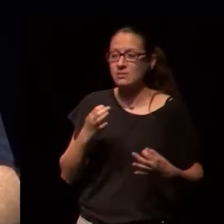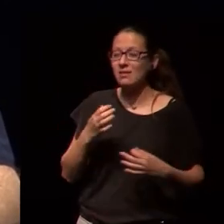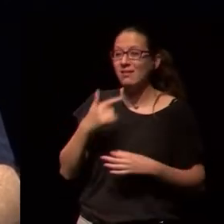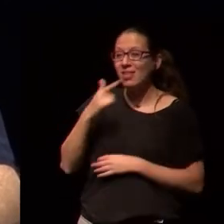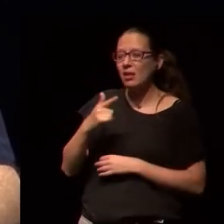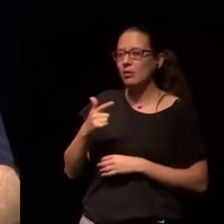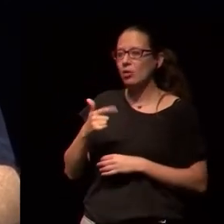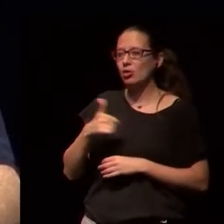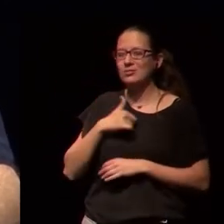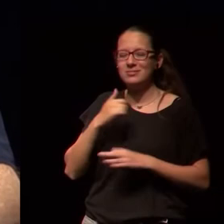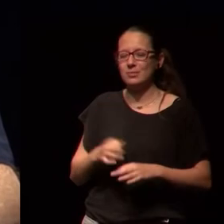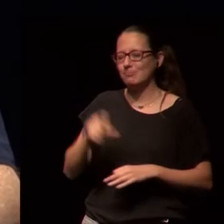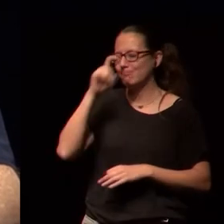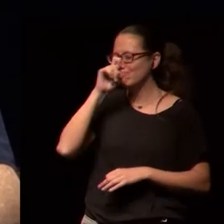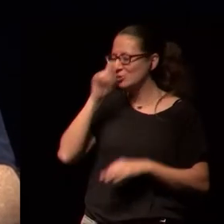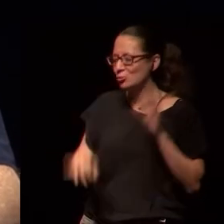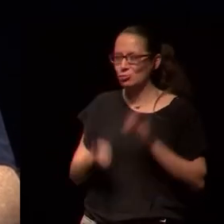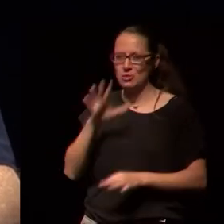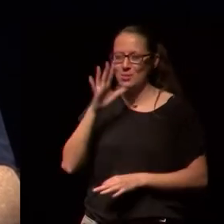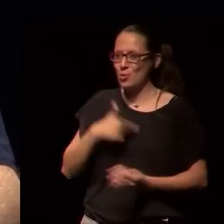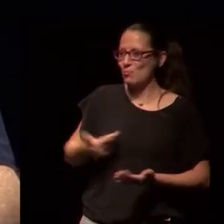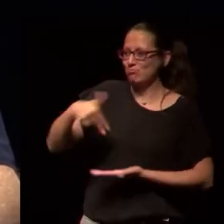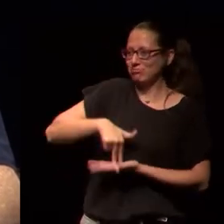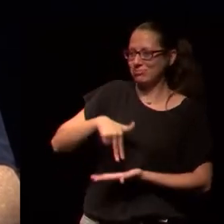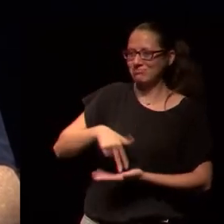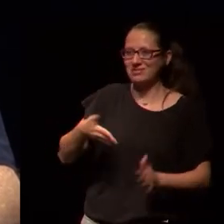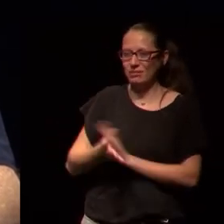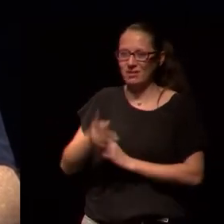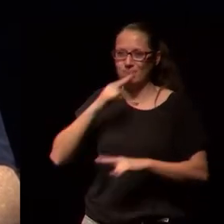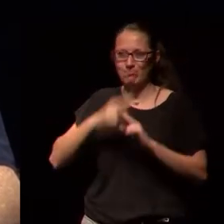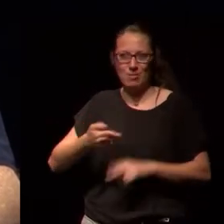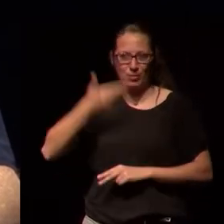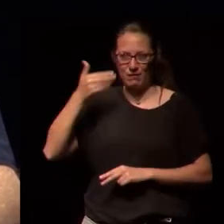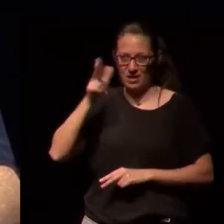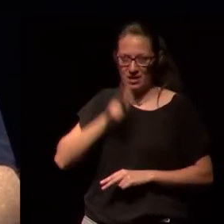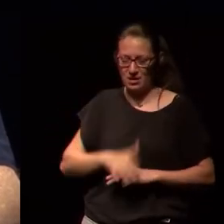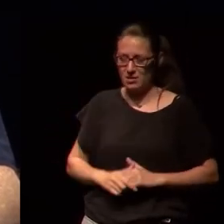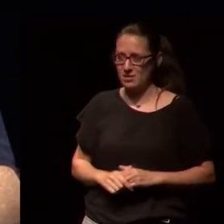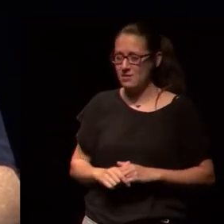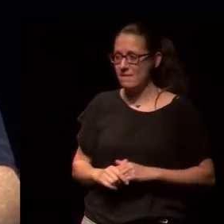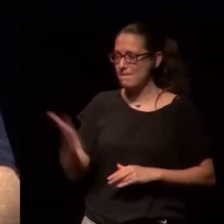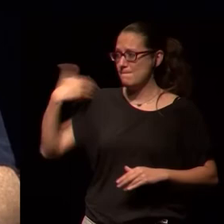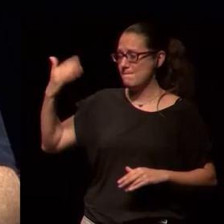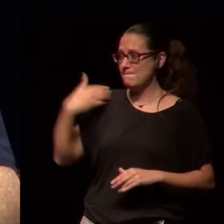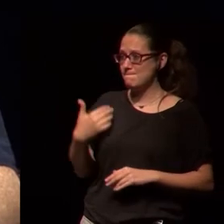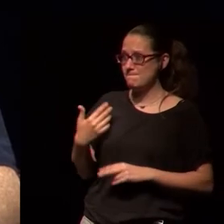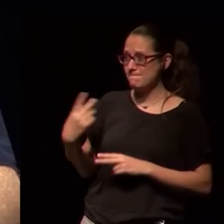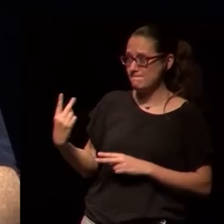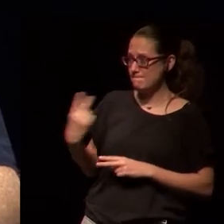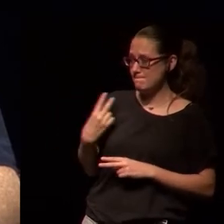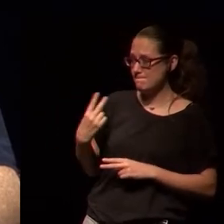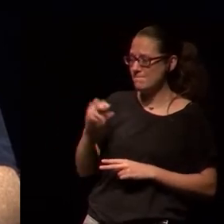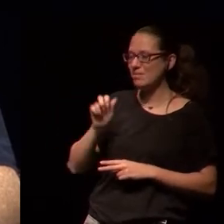la suerte que tenía al estar en el escenario, el privilegio. Cuando Eugene y yo empezamos a hablar acerca de